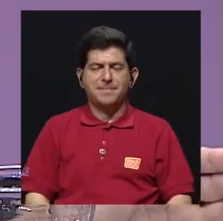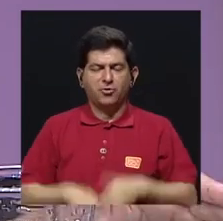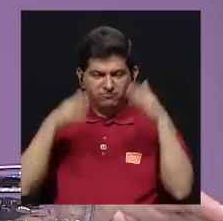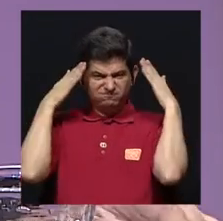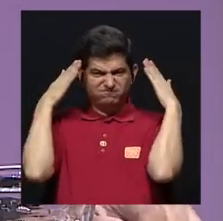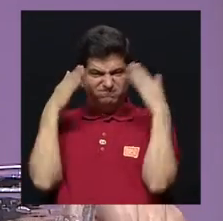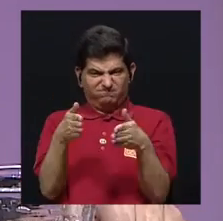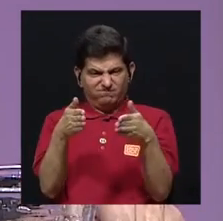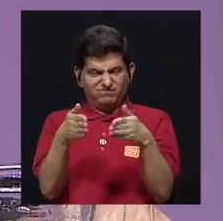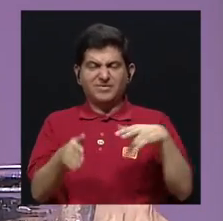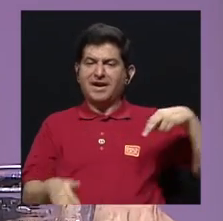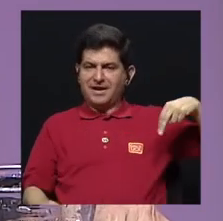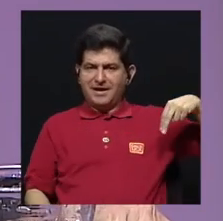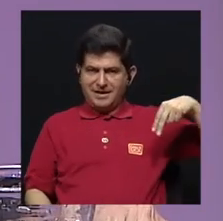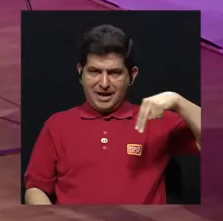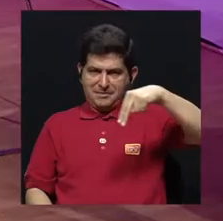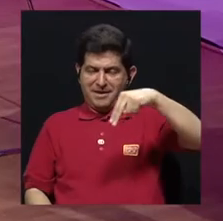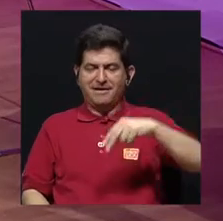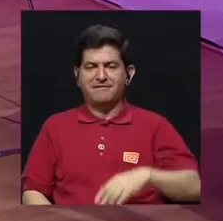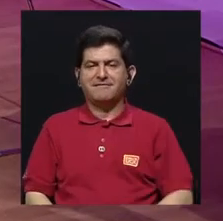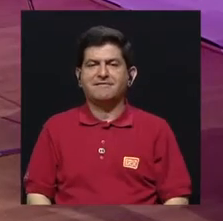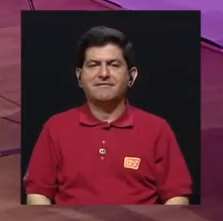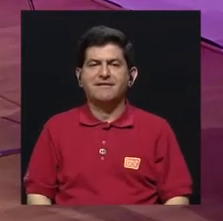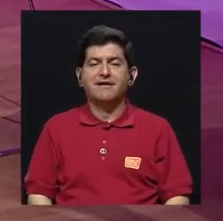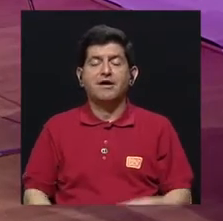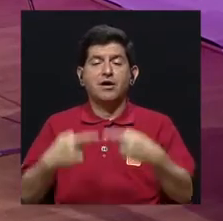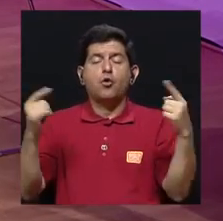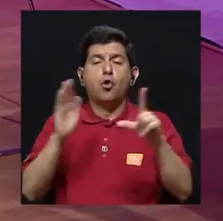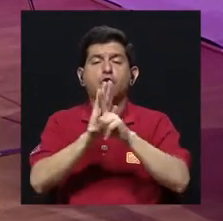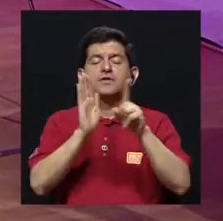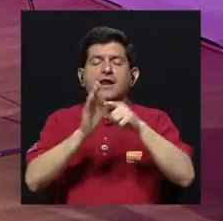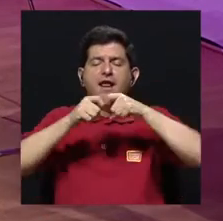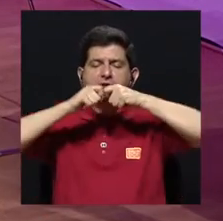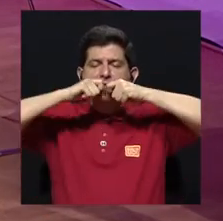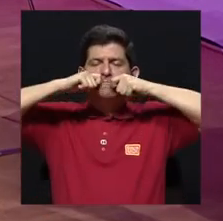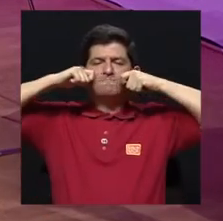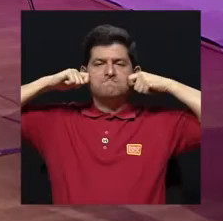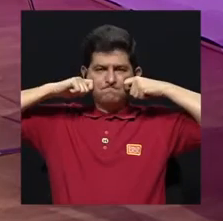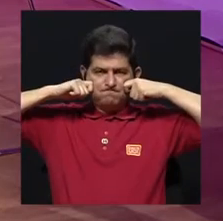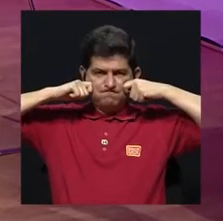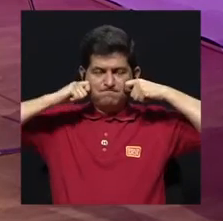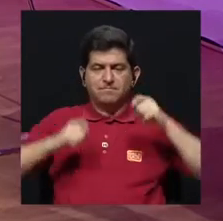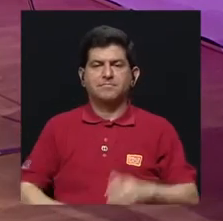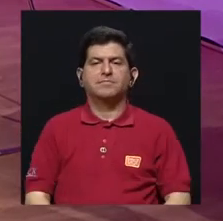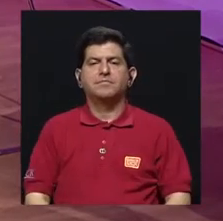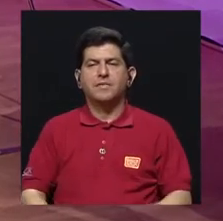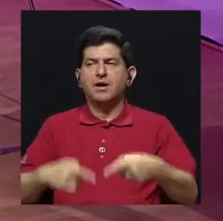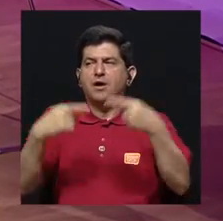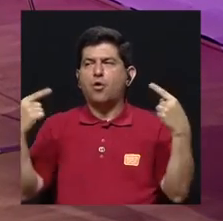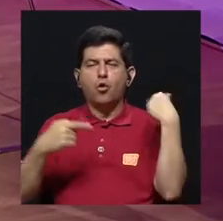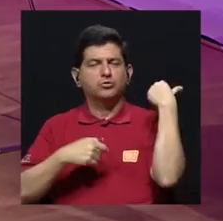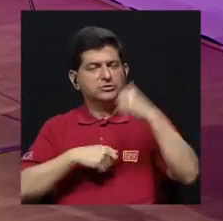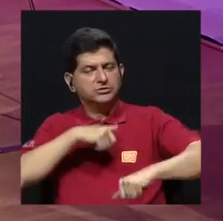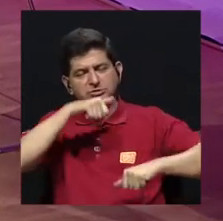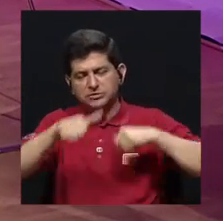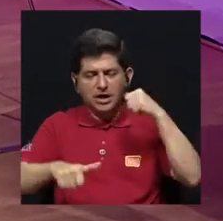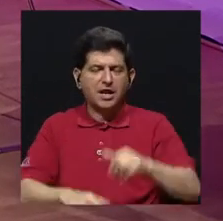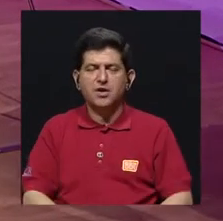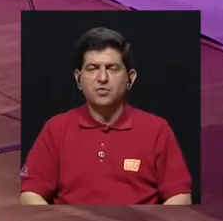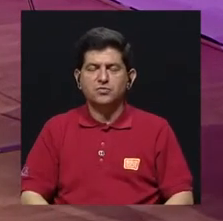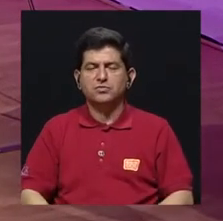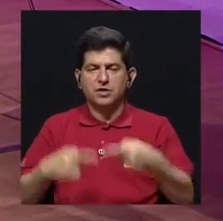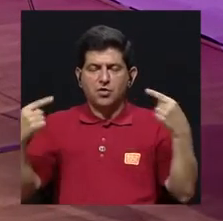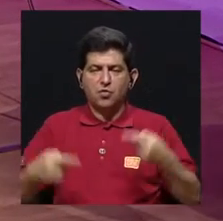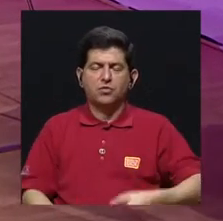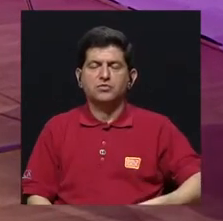ley Mordaza, contra las luchas contra la homofobia, lesbo, transfobia, ¿verdad?, que había en,